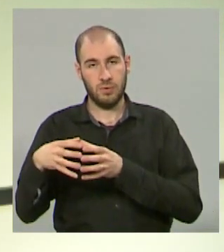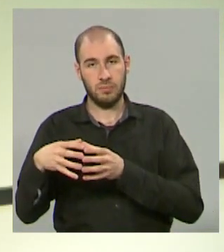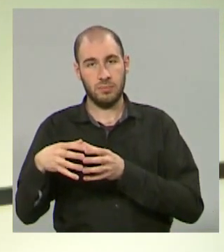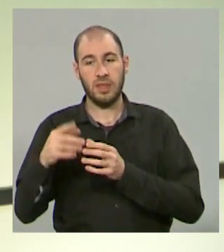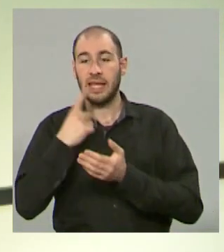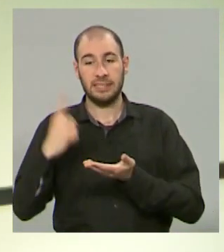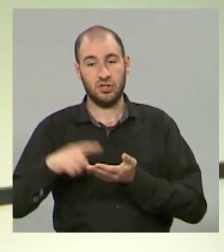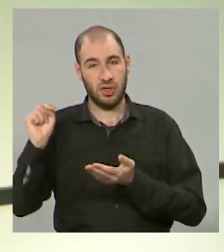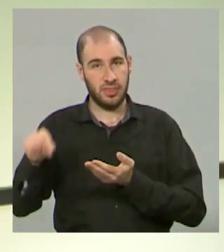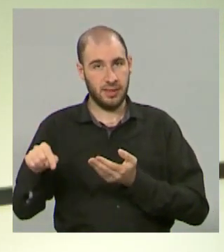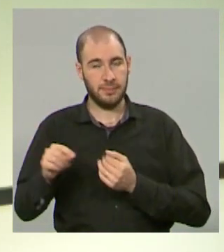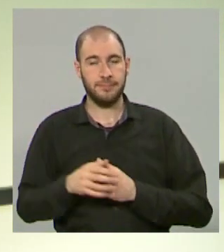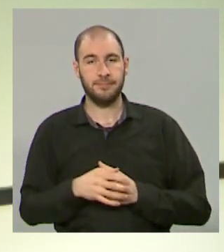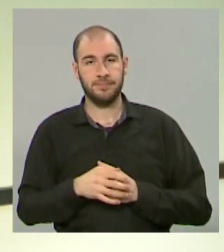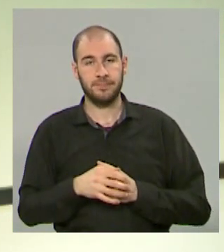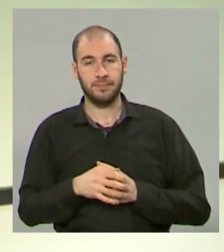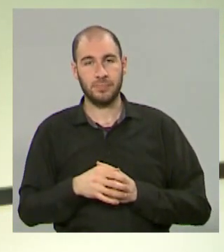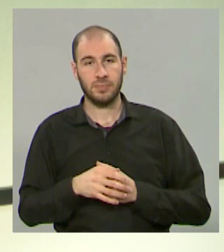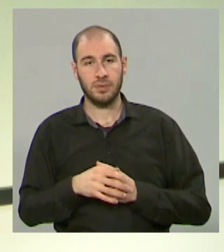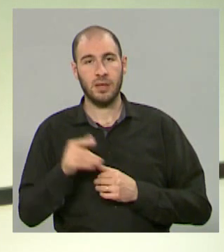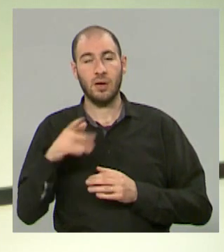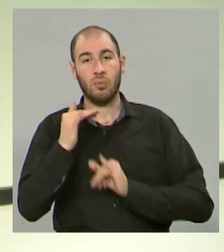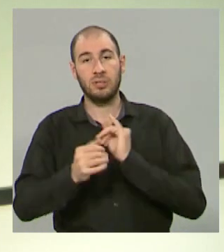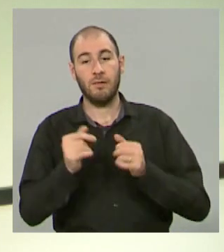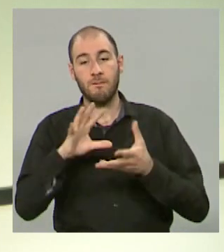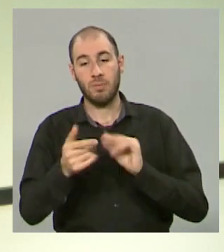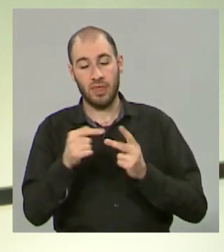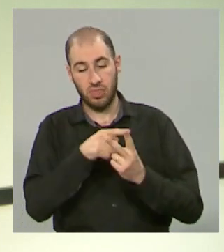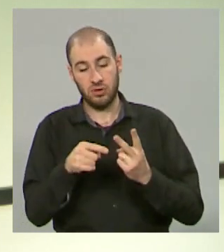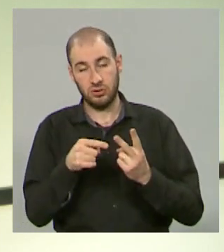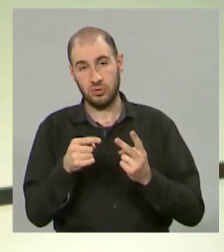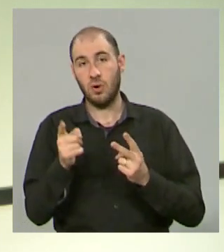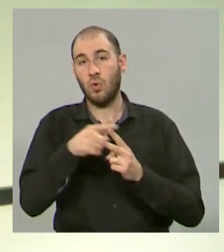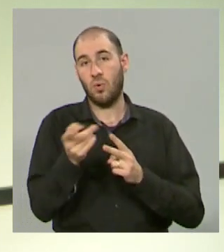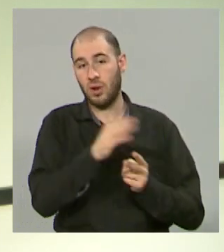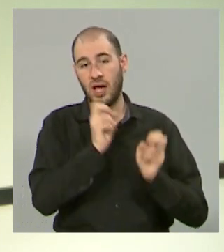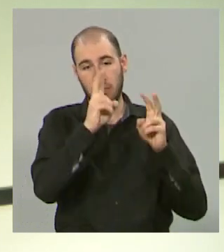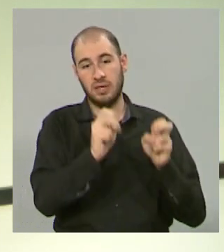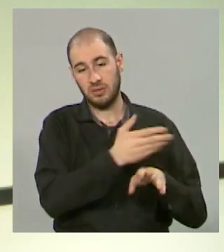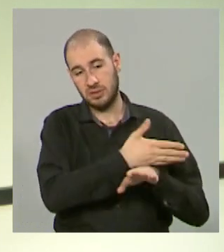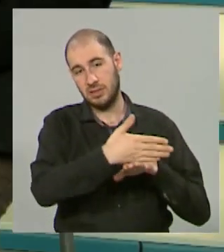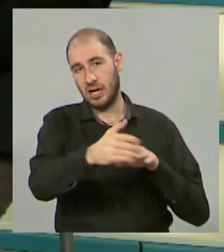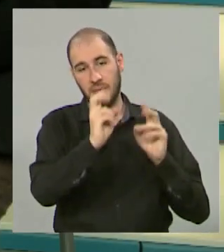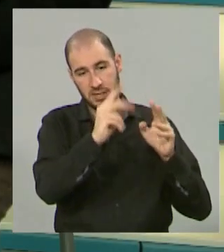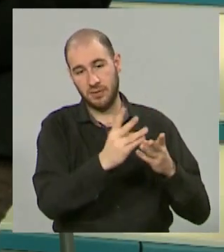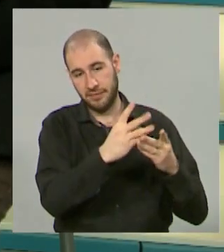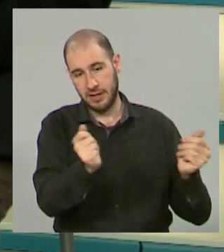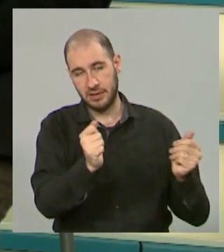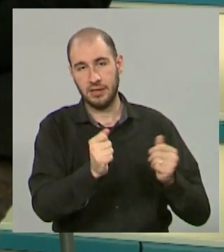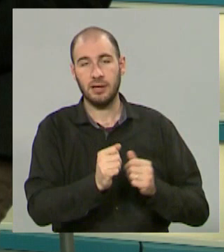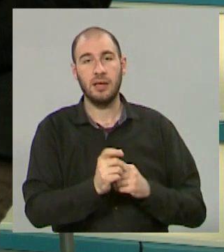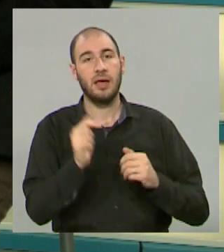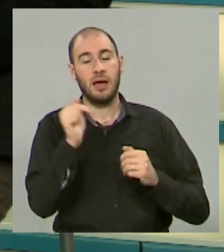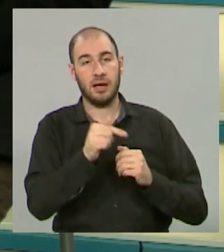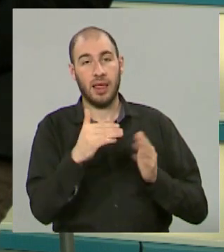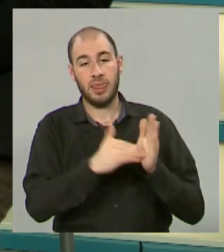su fallo y surge que le deja dos caminos. Uh-huh. Una es seguir investigando, agotar la investigación y en base